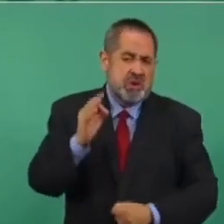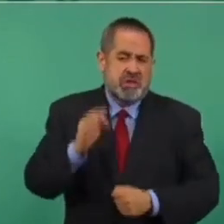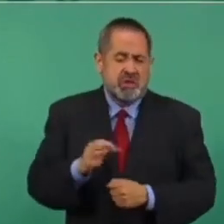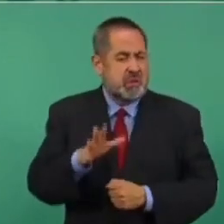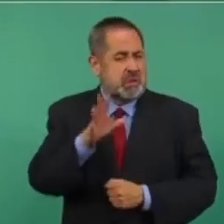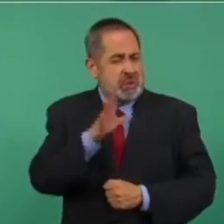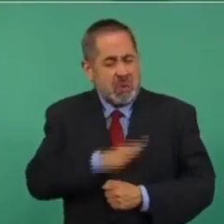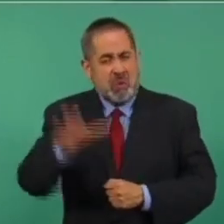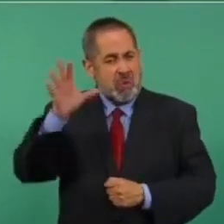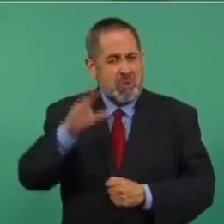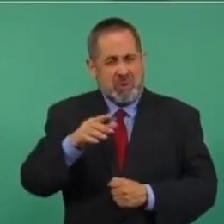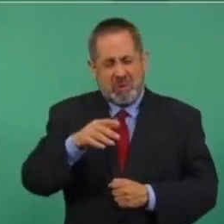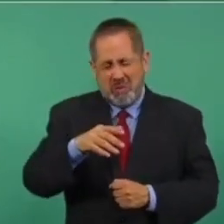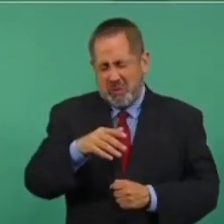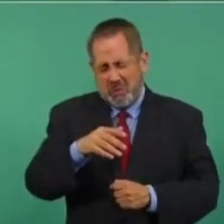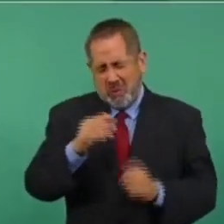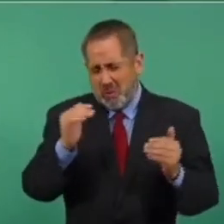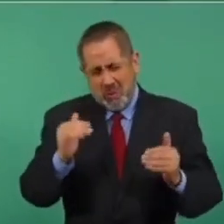Excepcional.